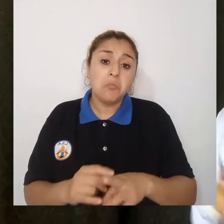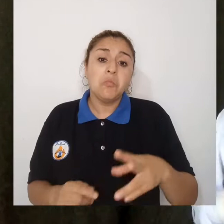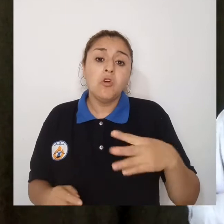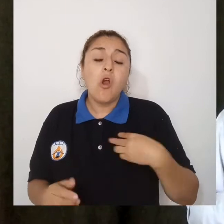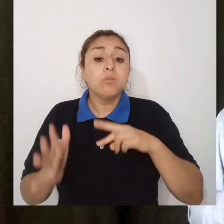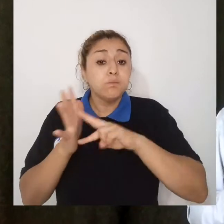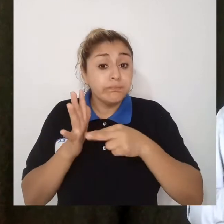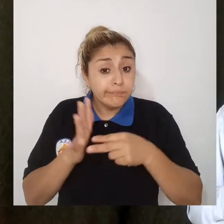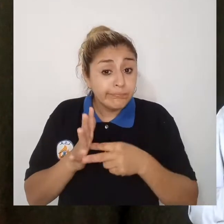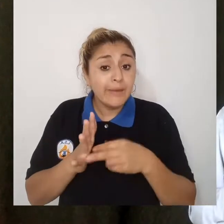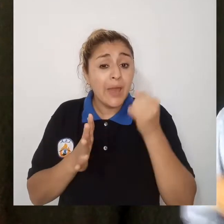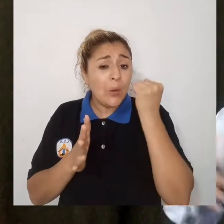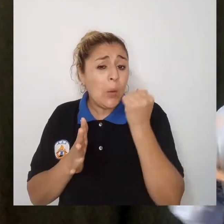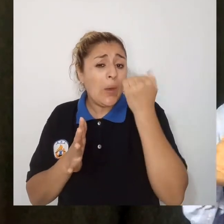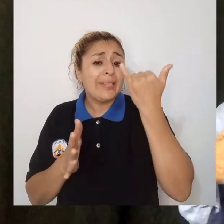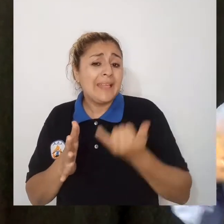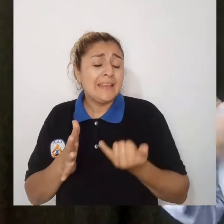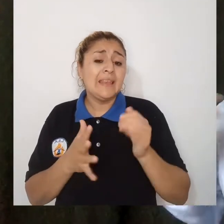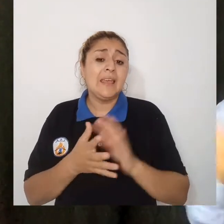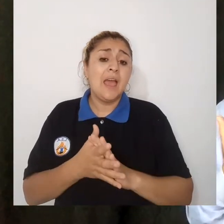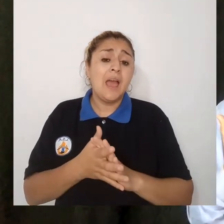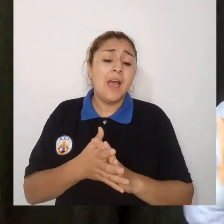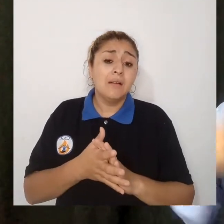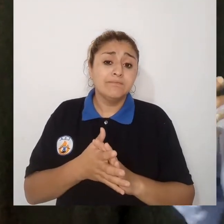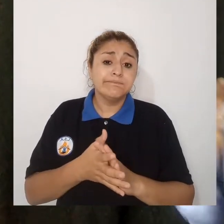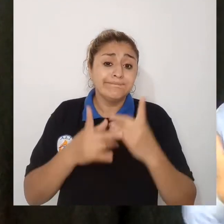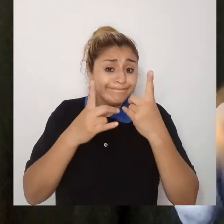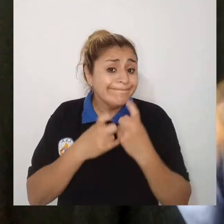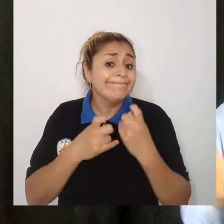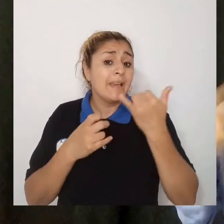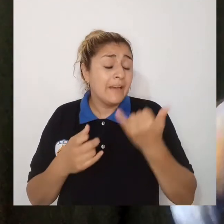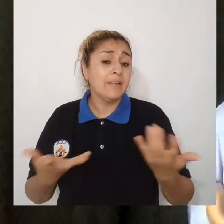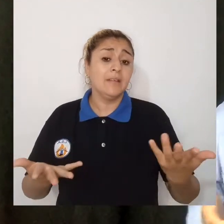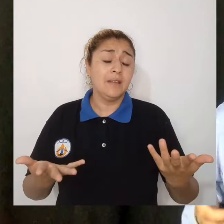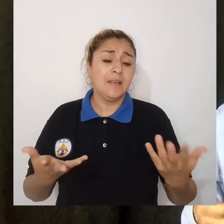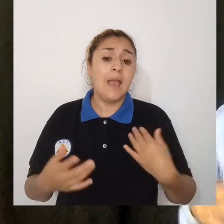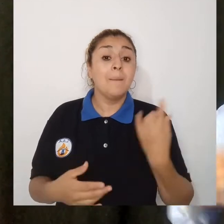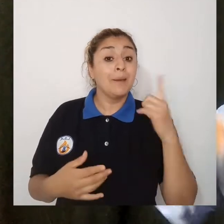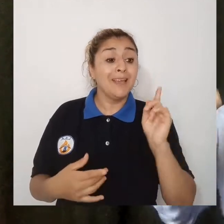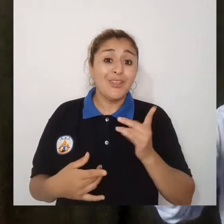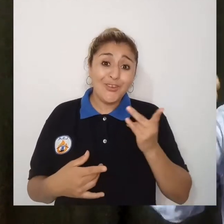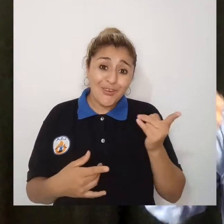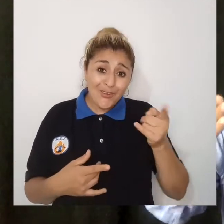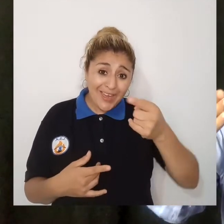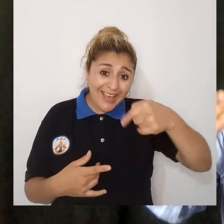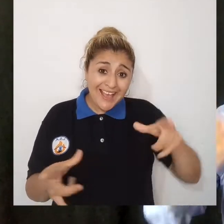este compromiso de juntos cuando estaban tan comprometidos a reunirse para compartir ya velar por el otro de acuerdo